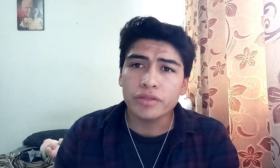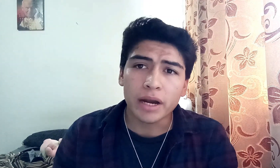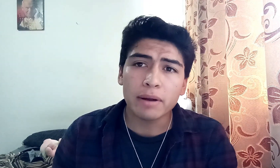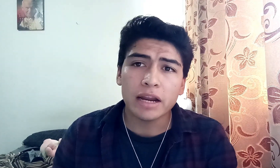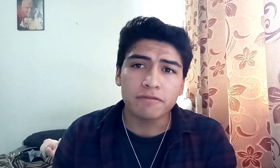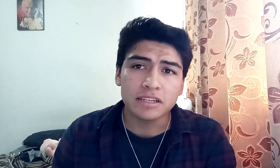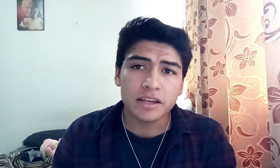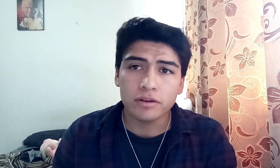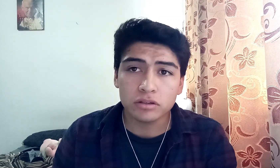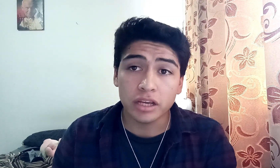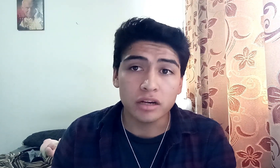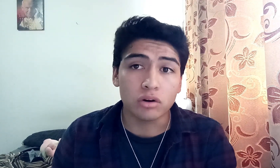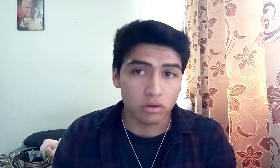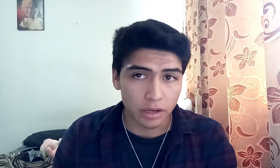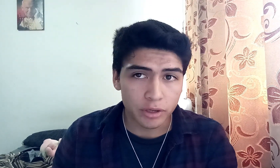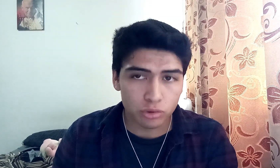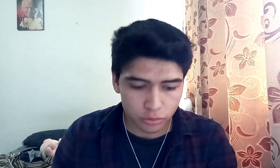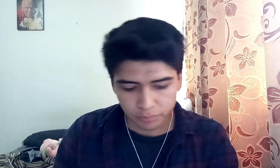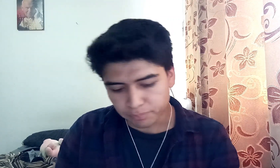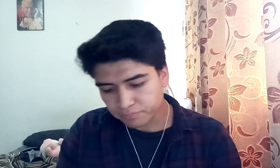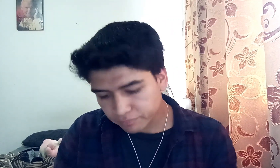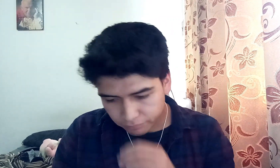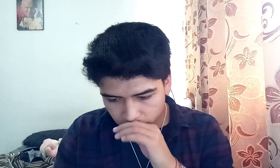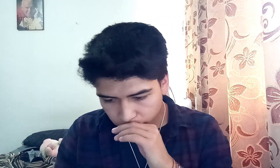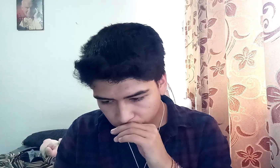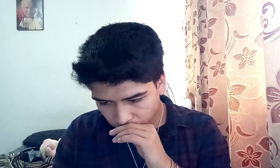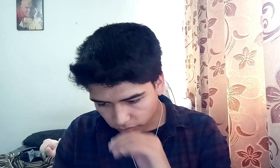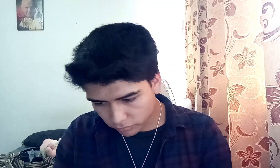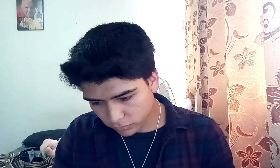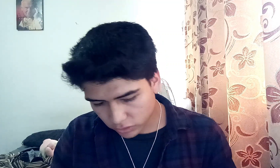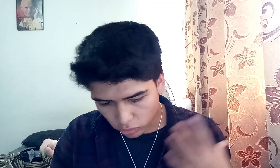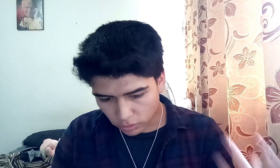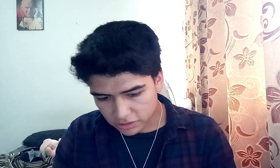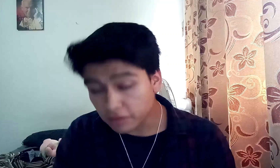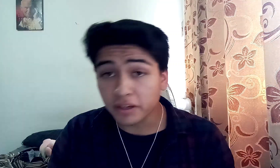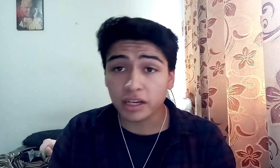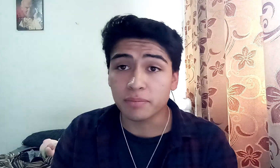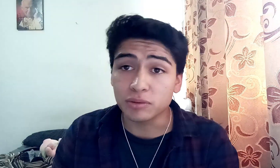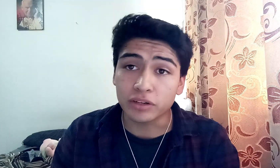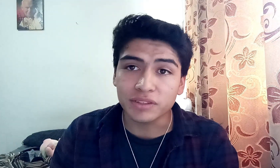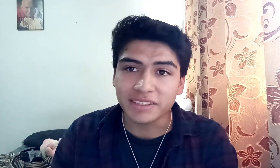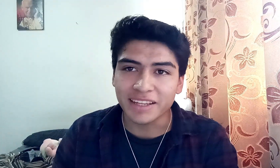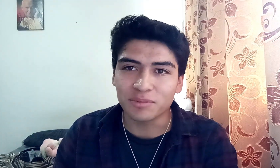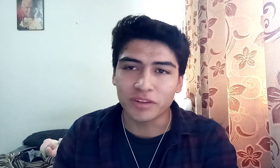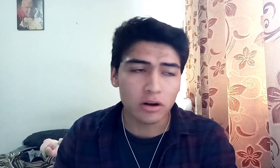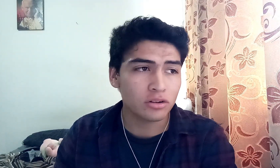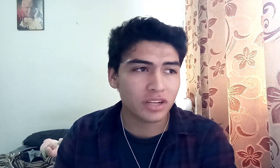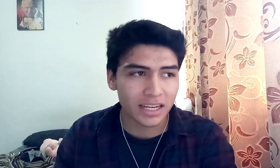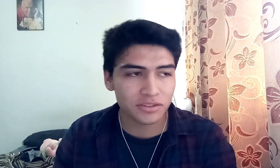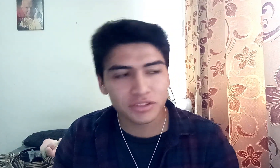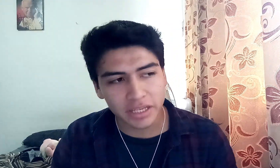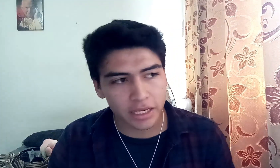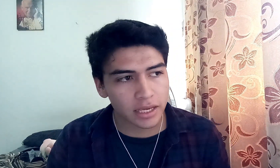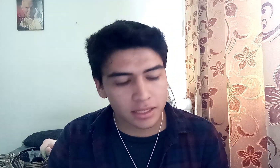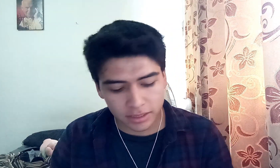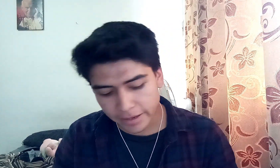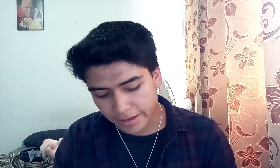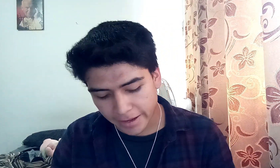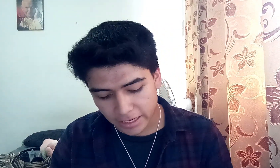México entraba en la fase 2 del coronavirus. Lo cual significa que pues bueno, se desbordaron los casos